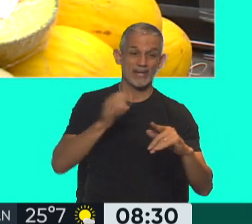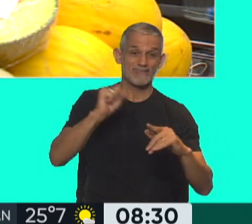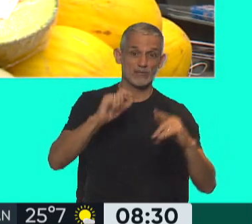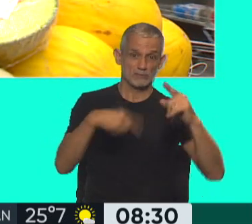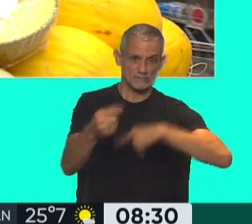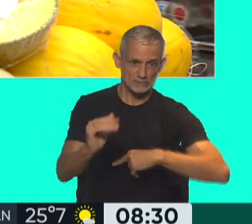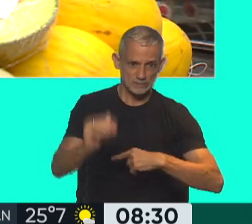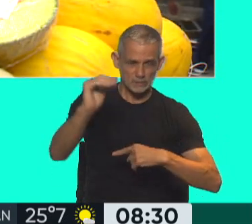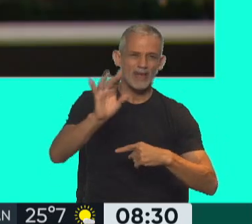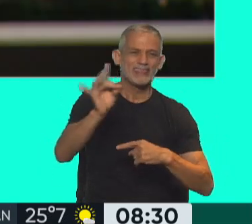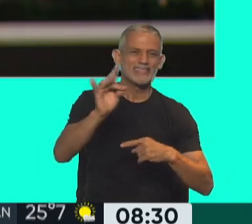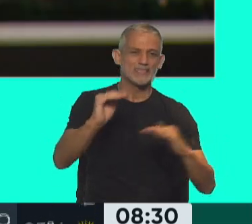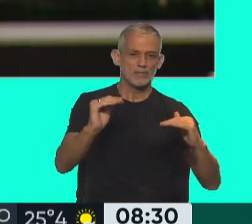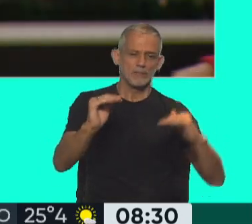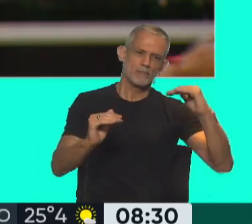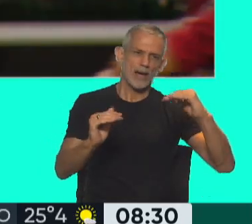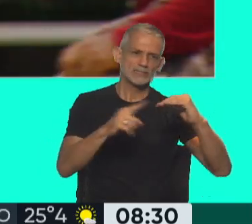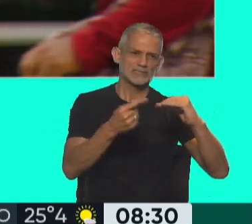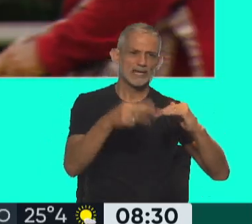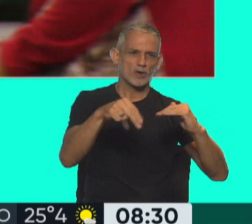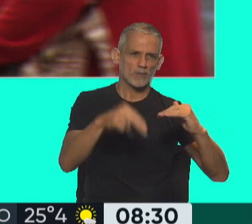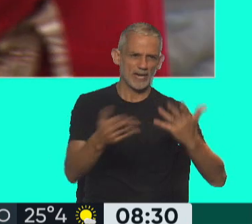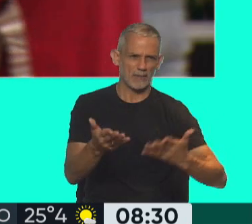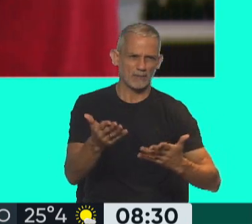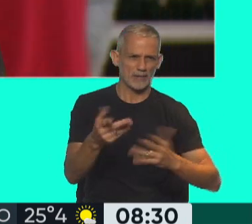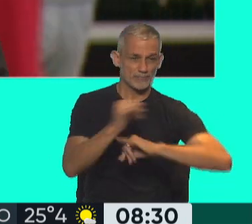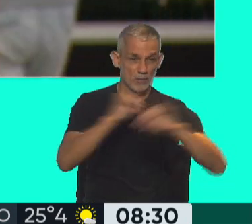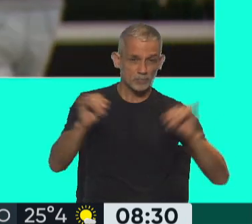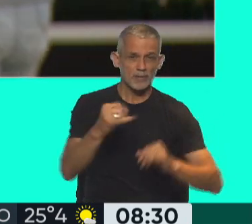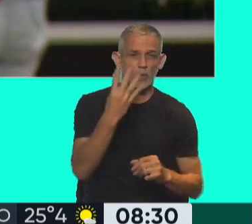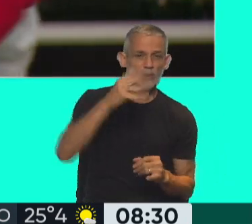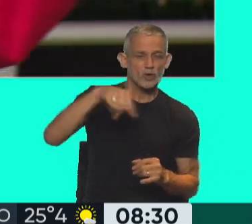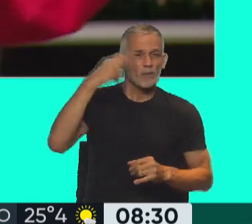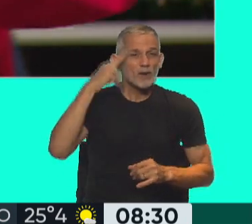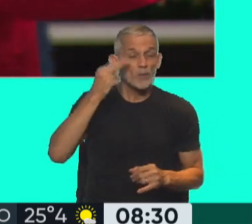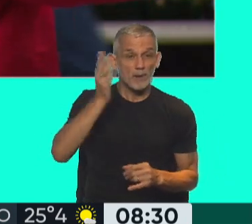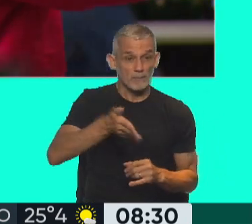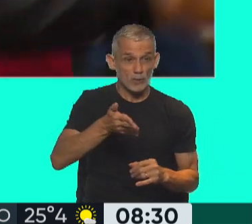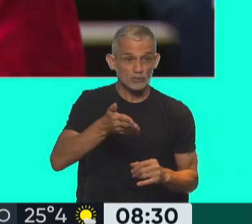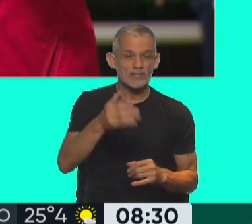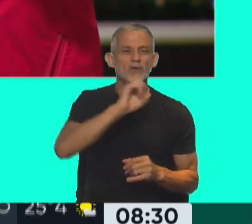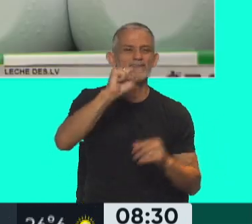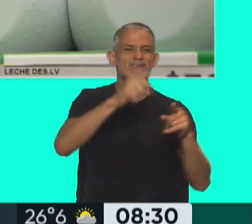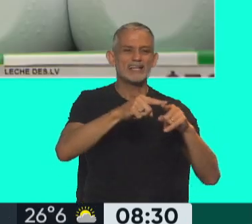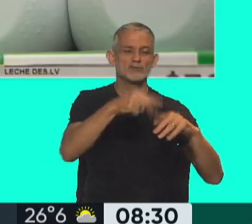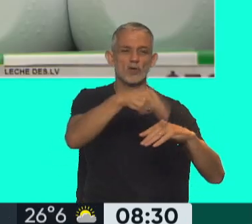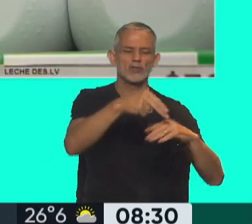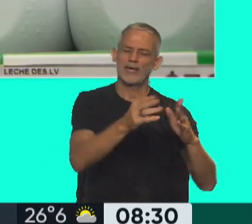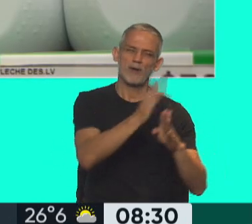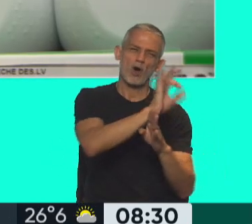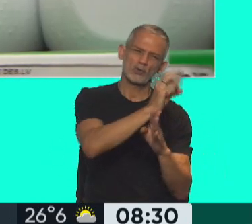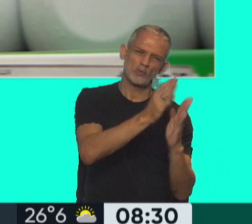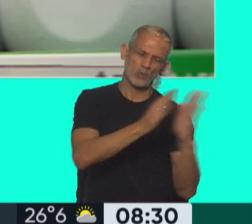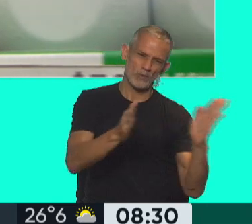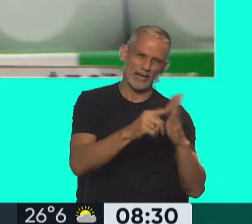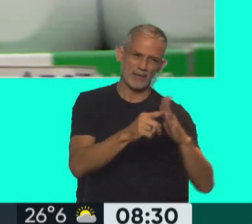alta en diciembre que la de noviembre. Recordemos que 4,9% fue la inflación del mes pasado en